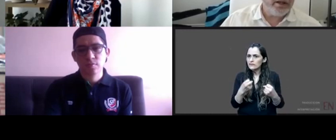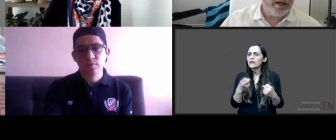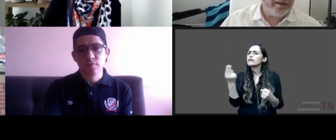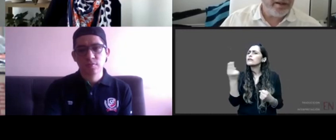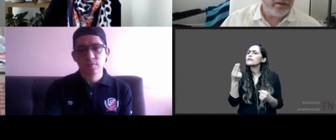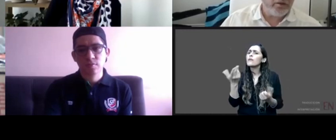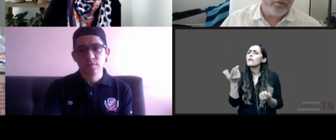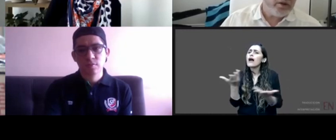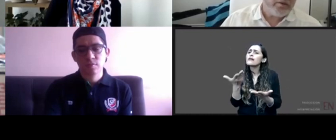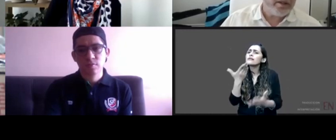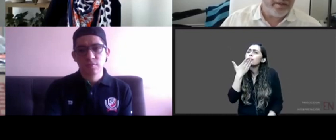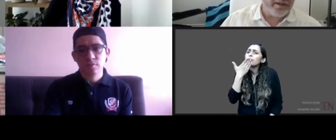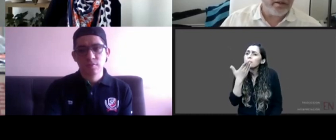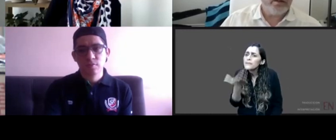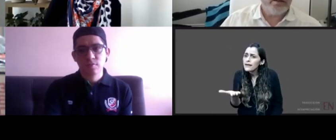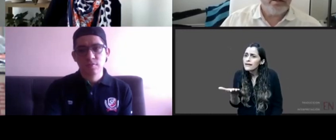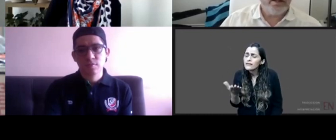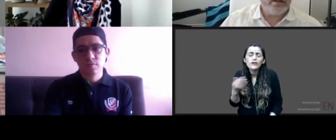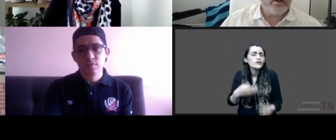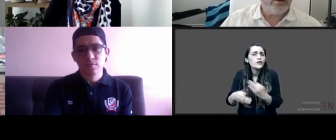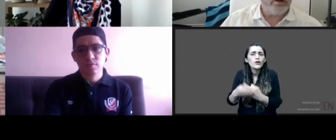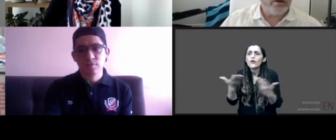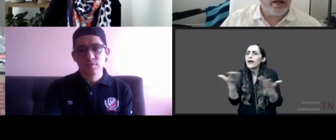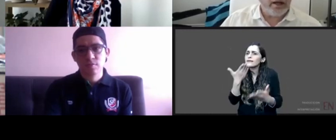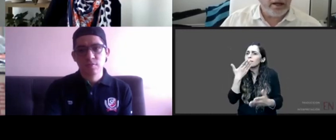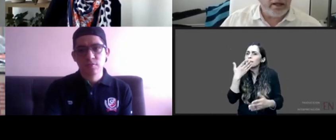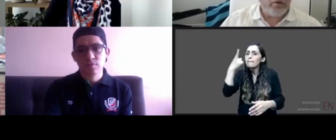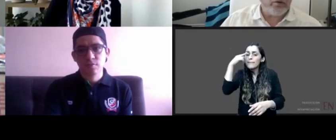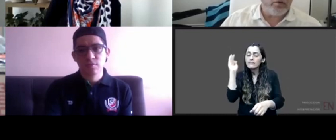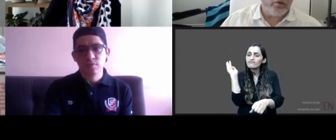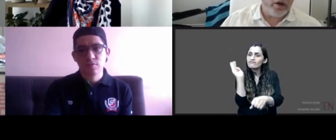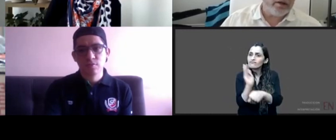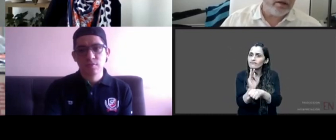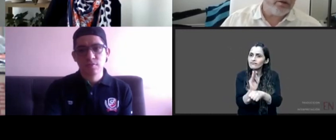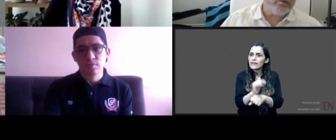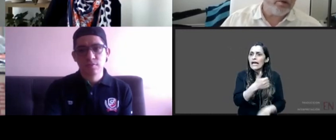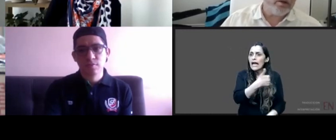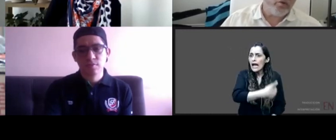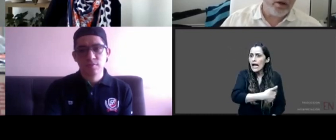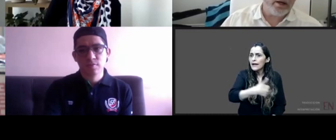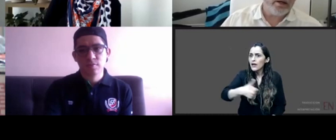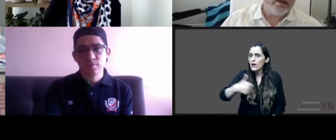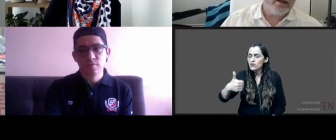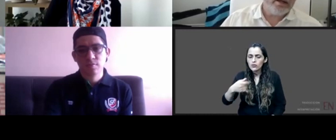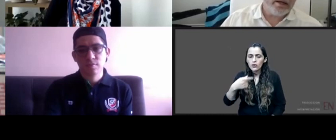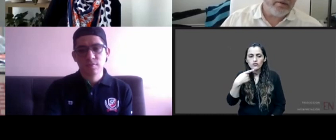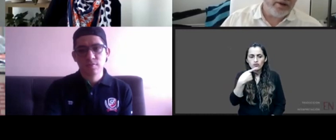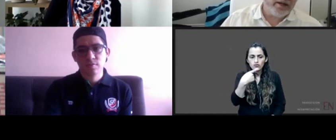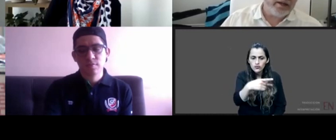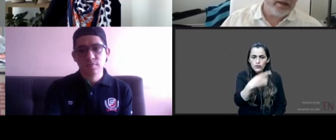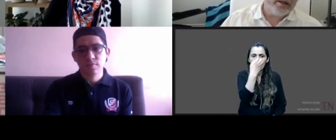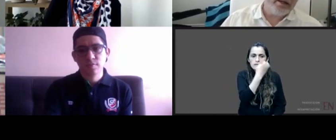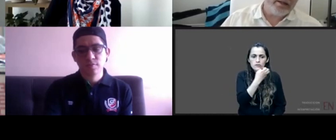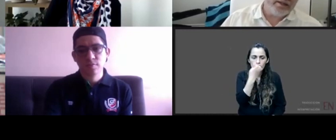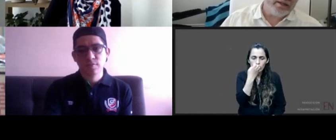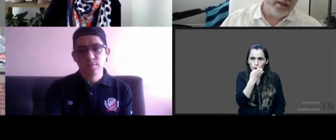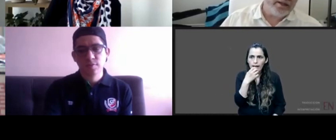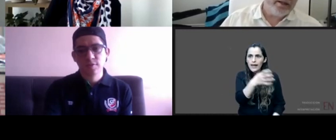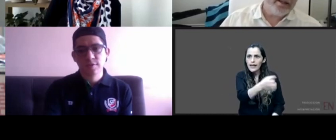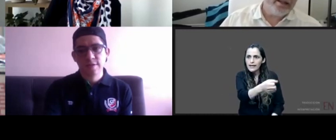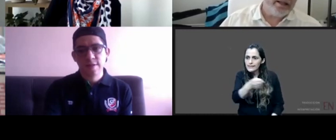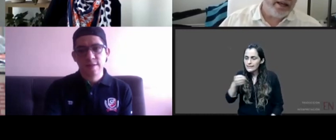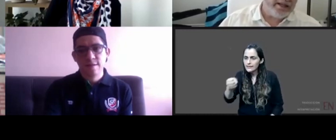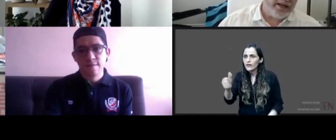simplemente hacerlas como debe de ser, dándole a cada cual su lugar en una escuela que refleje la